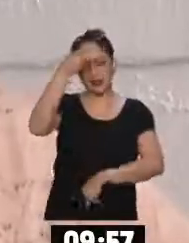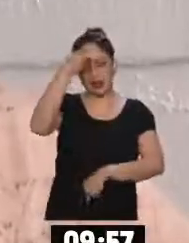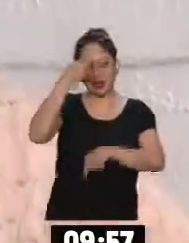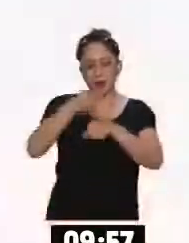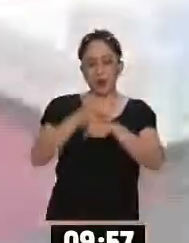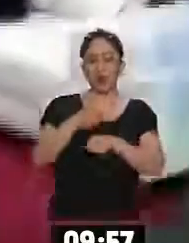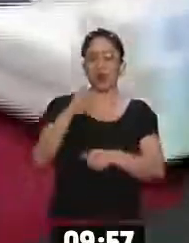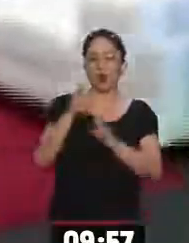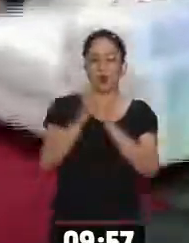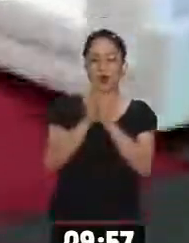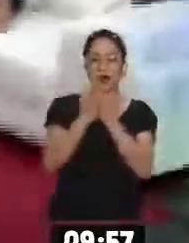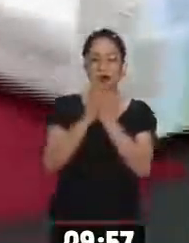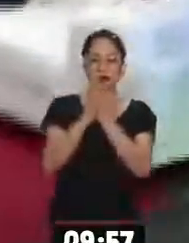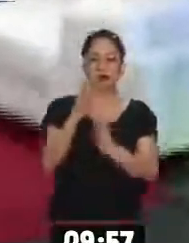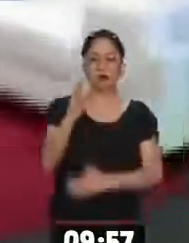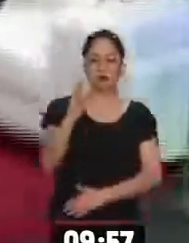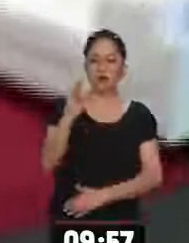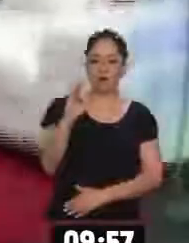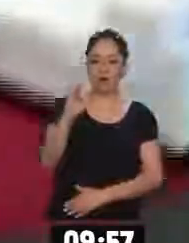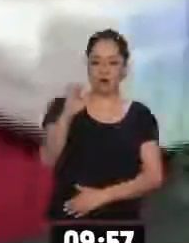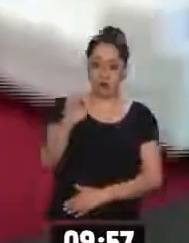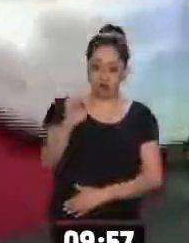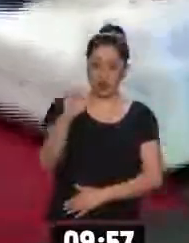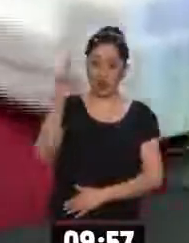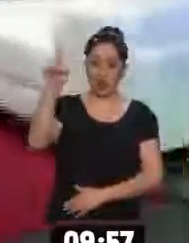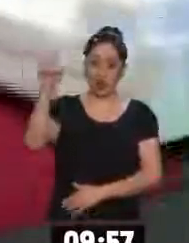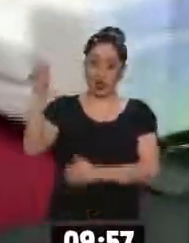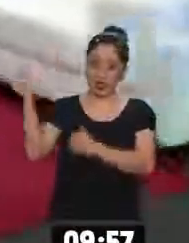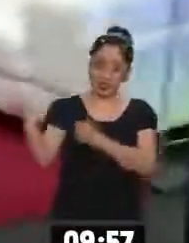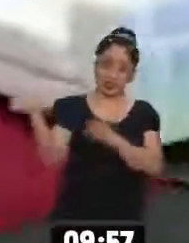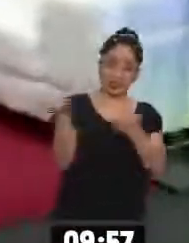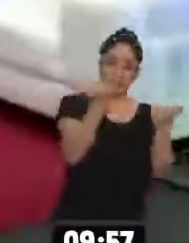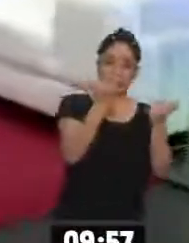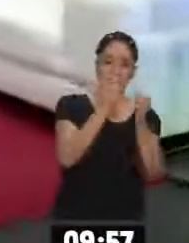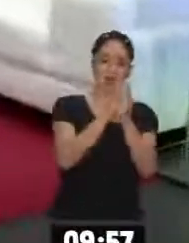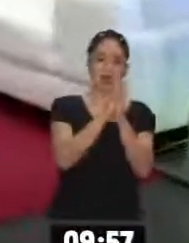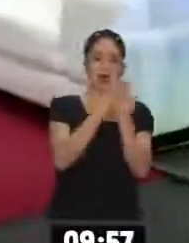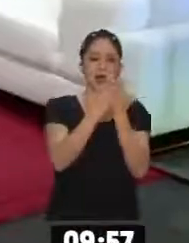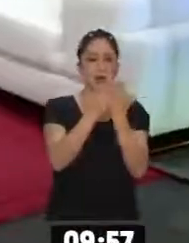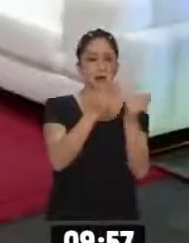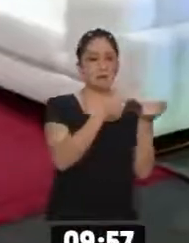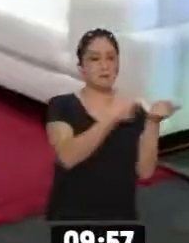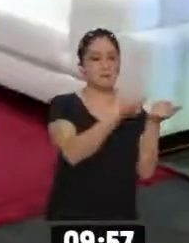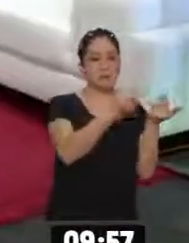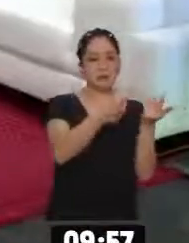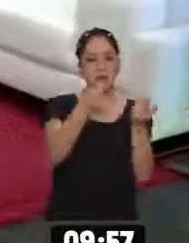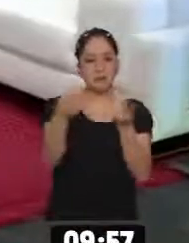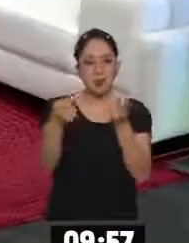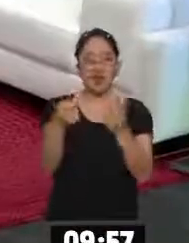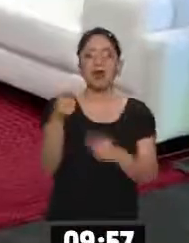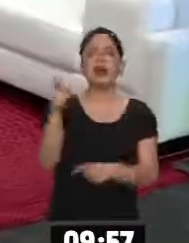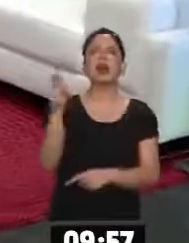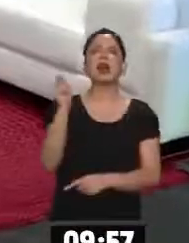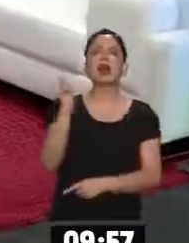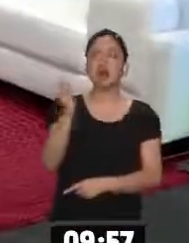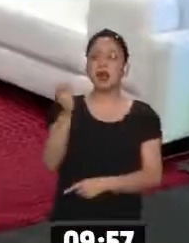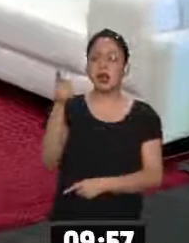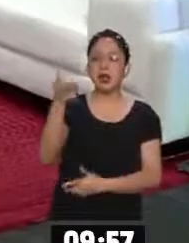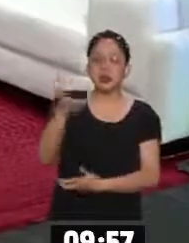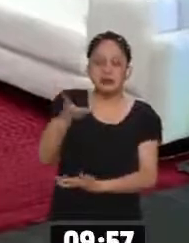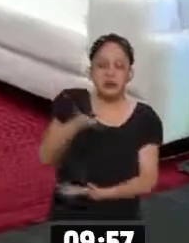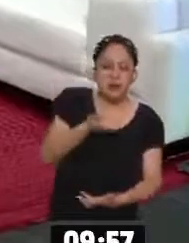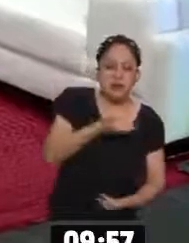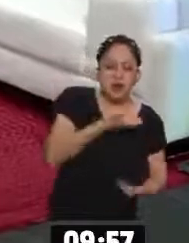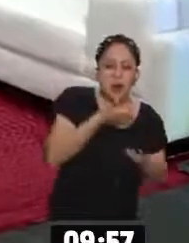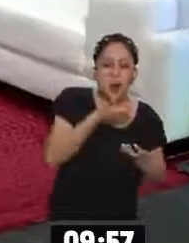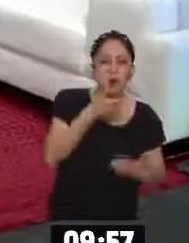llevó libros de la colección. Sí, no, es el Santa Claus de la 4T. Si lleva libros y